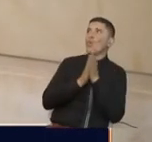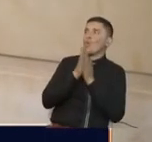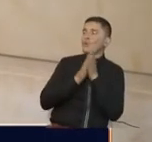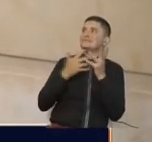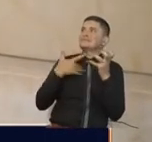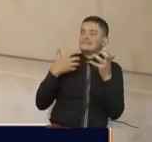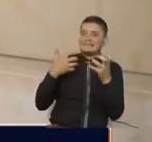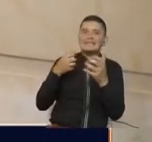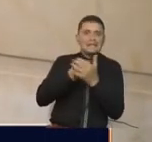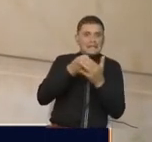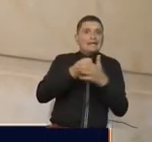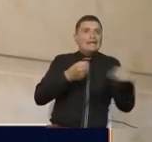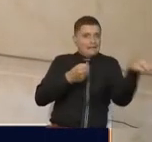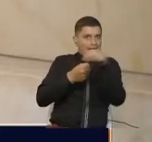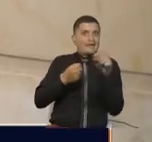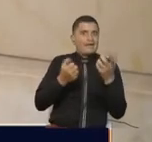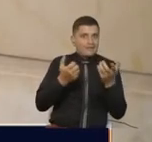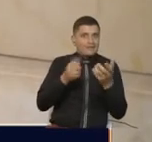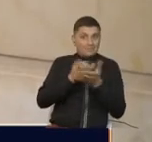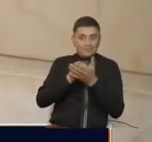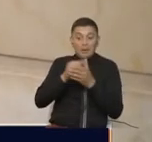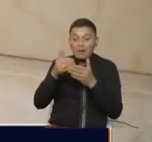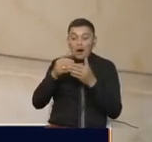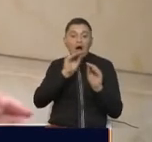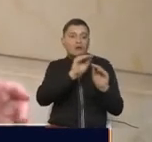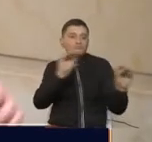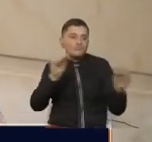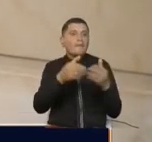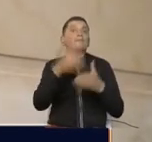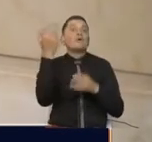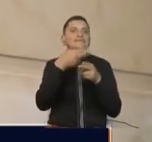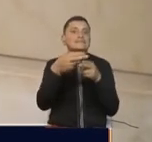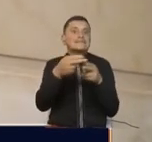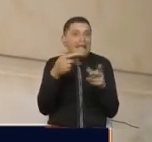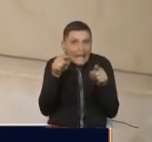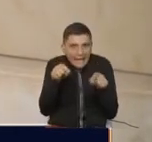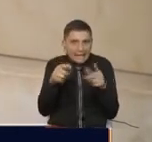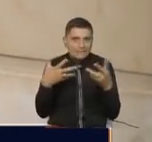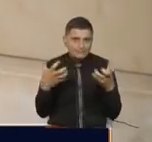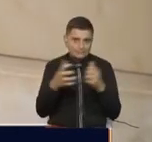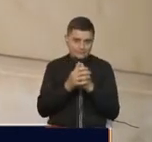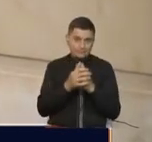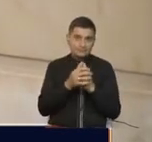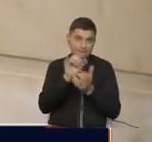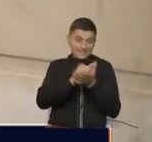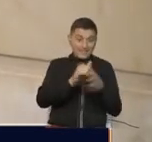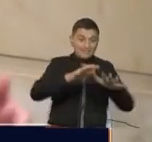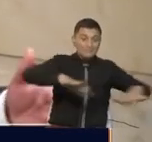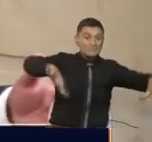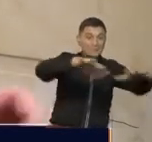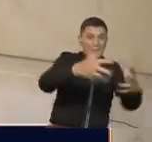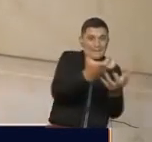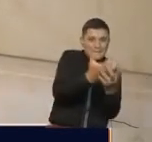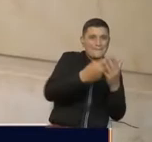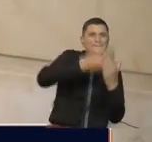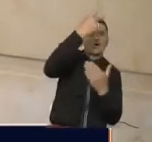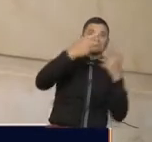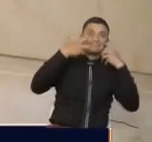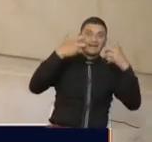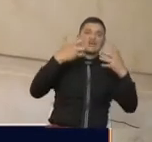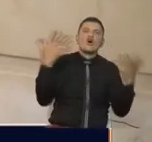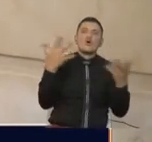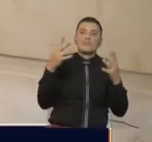anuncio de la iniciación de esas obras. ¿Qué más tiene el proyecto, el megaproyecto de La Mojana? La protección de los